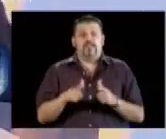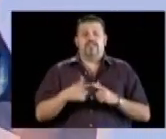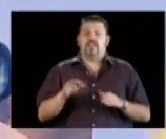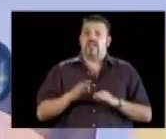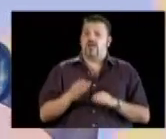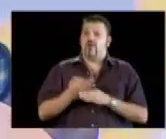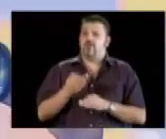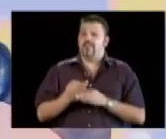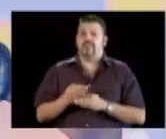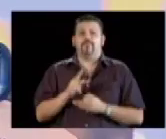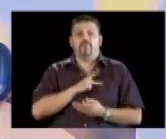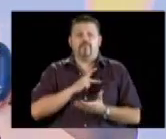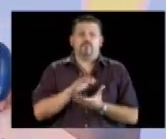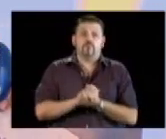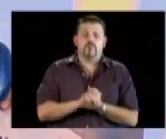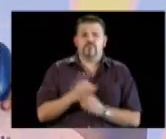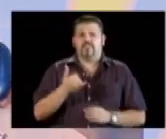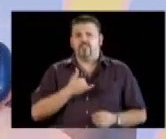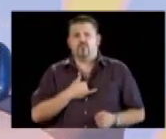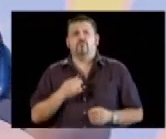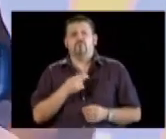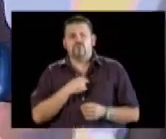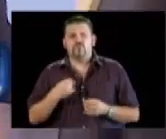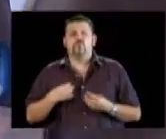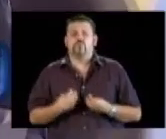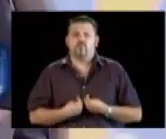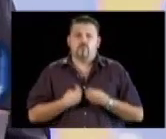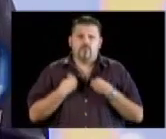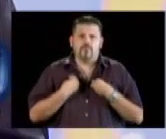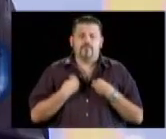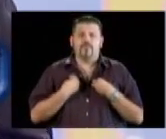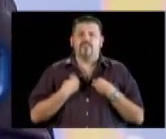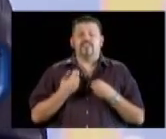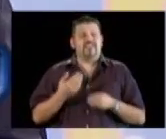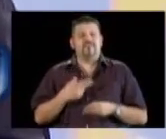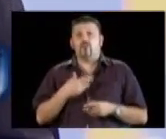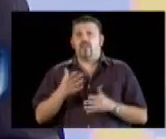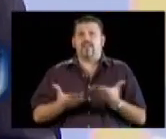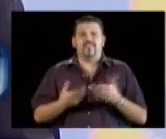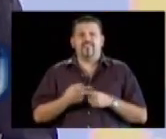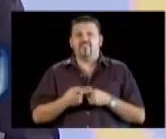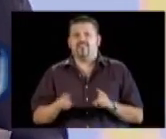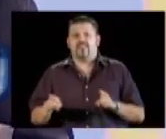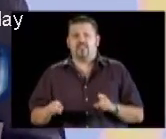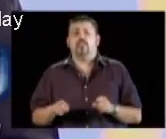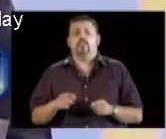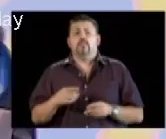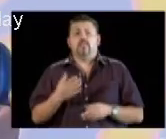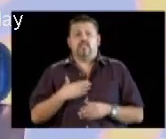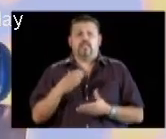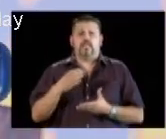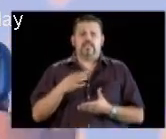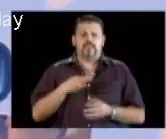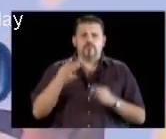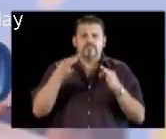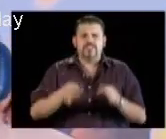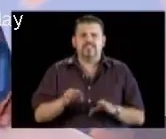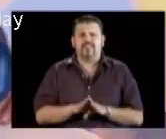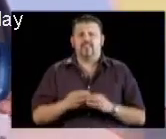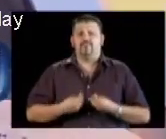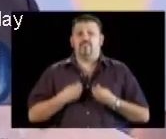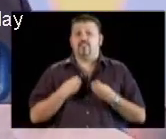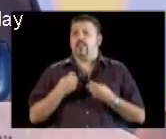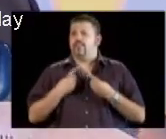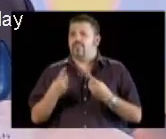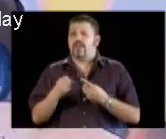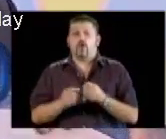y yo, hemos podido vivir de una manera muy diferente. Tenemos calidad de vida, tenemos obviamente la oportunidad